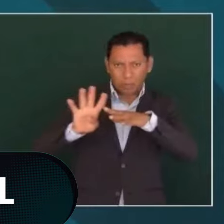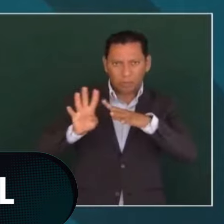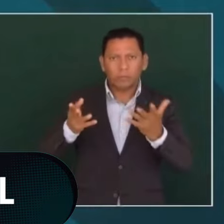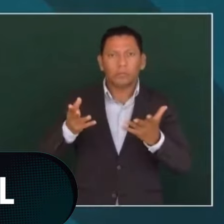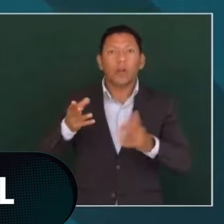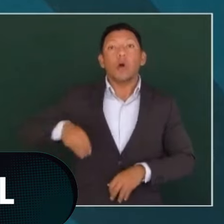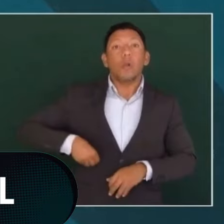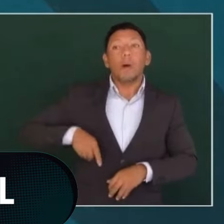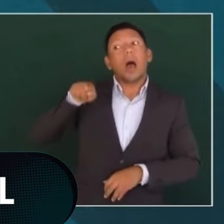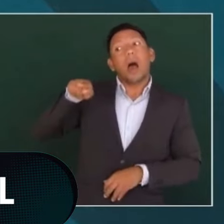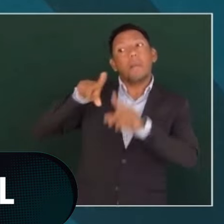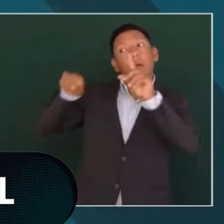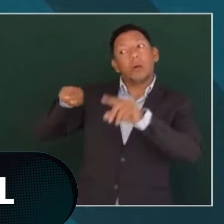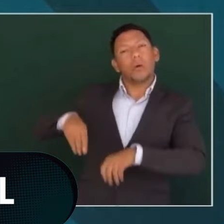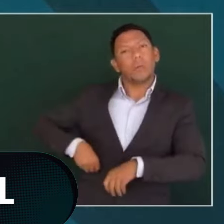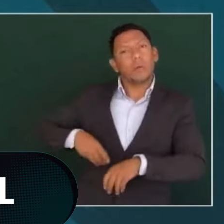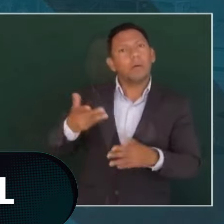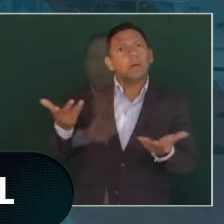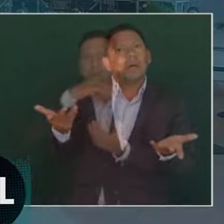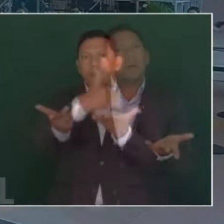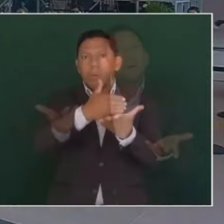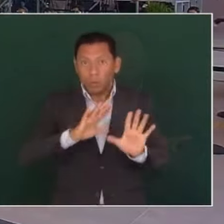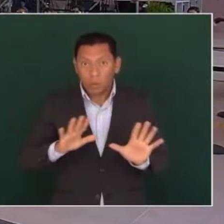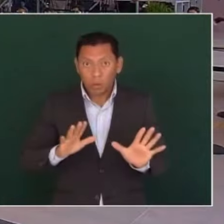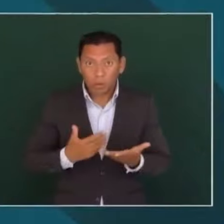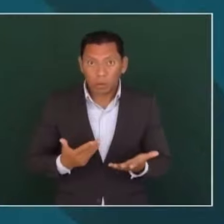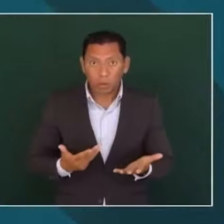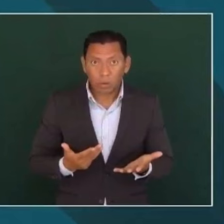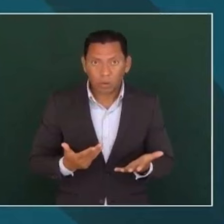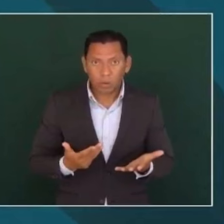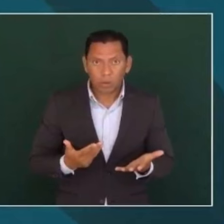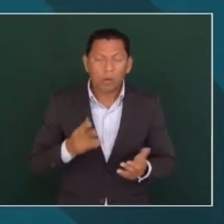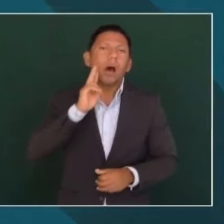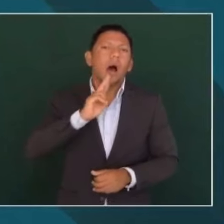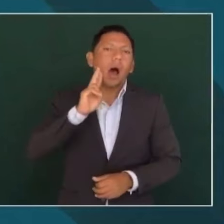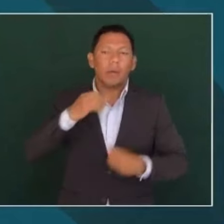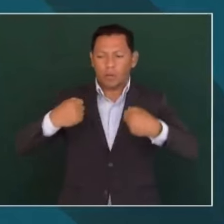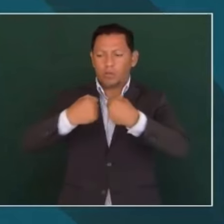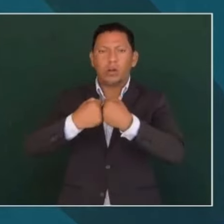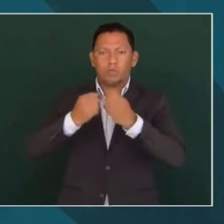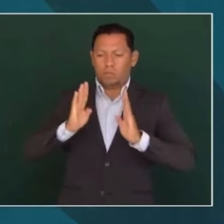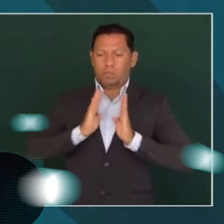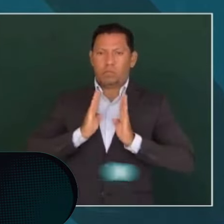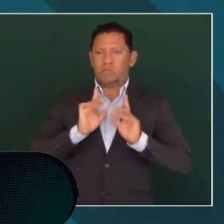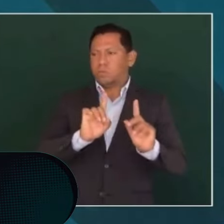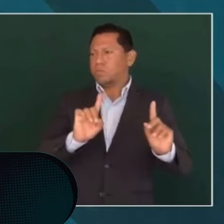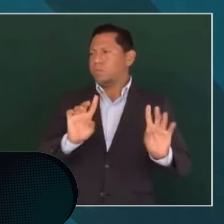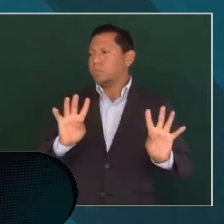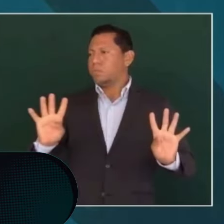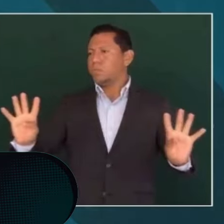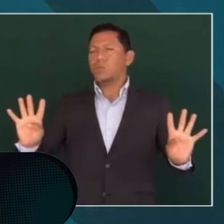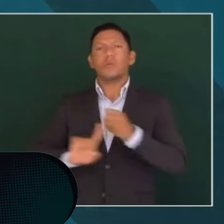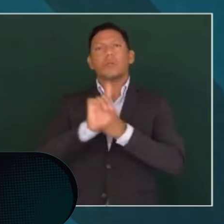la culpa es de México. Vamos a hacer un muro, vamos a militarizar la frontera y así vamos a resolver